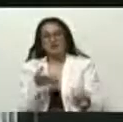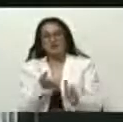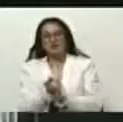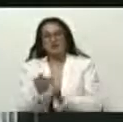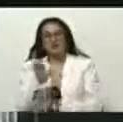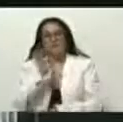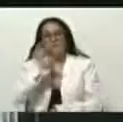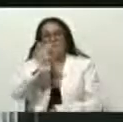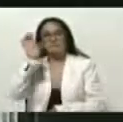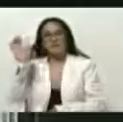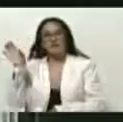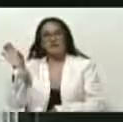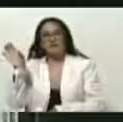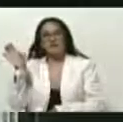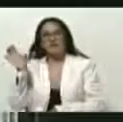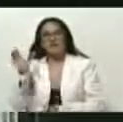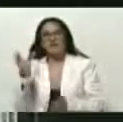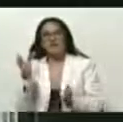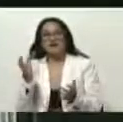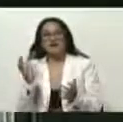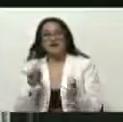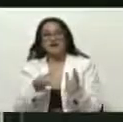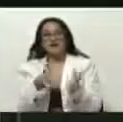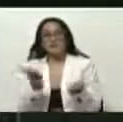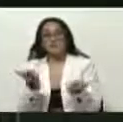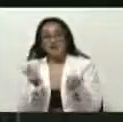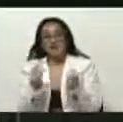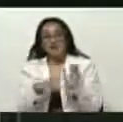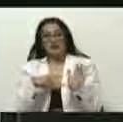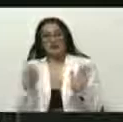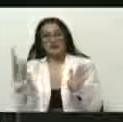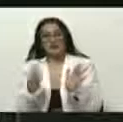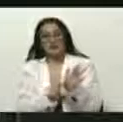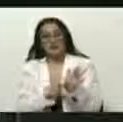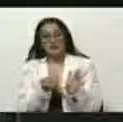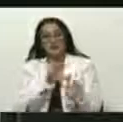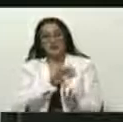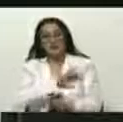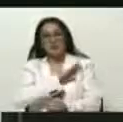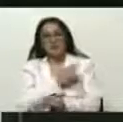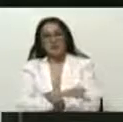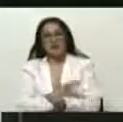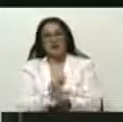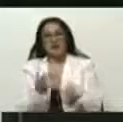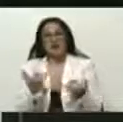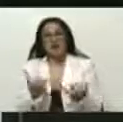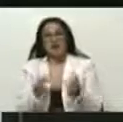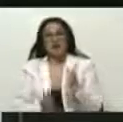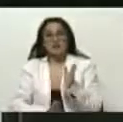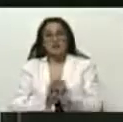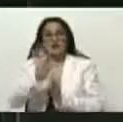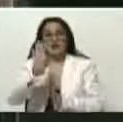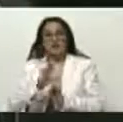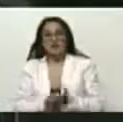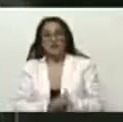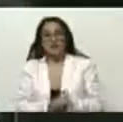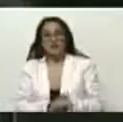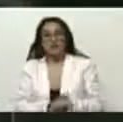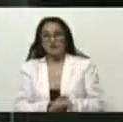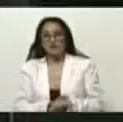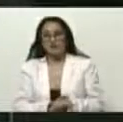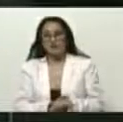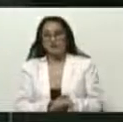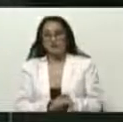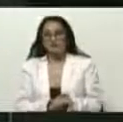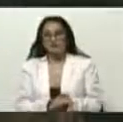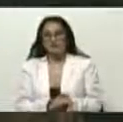e impedir la plenitud de nuestras potencialidades de desarrollo. La Comisión